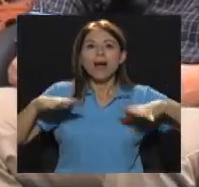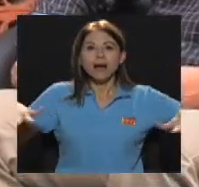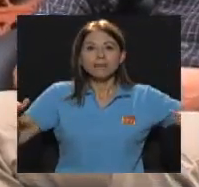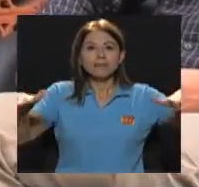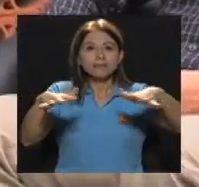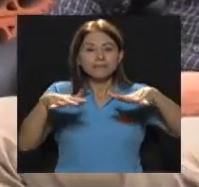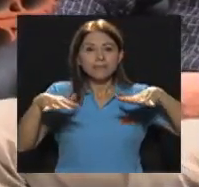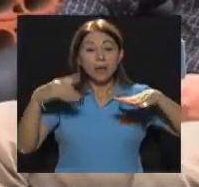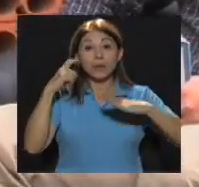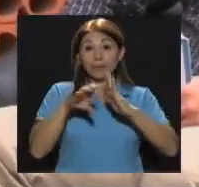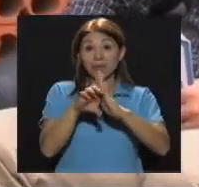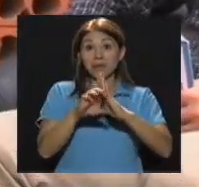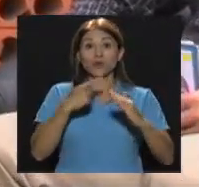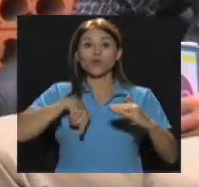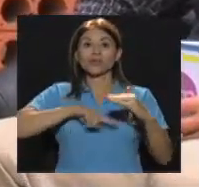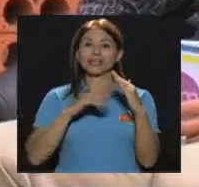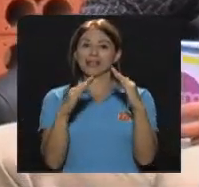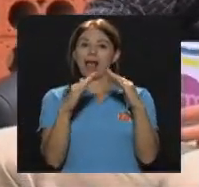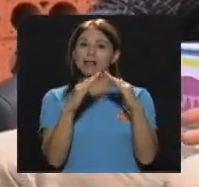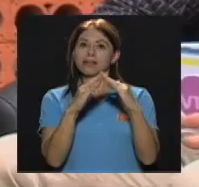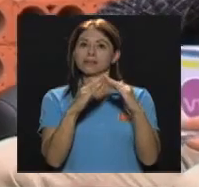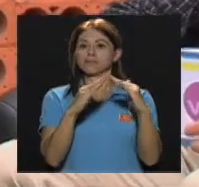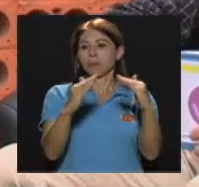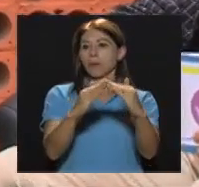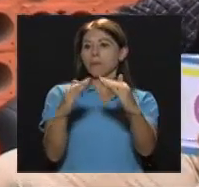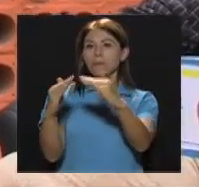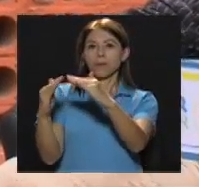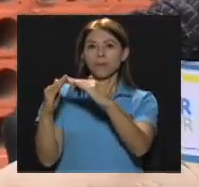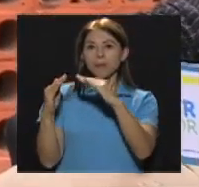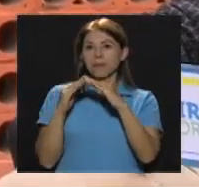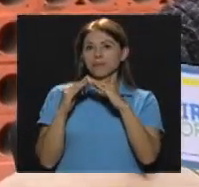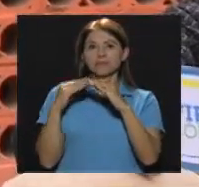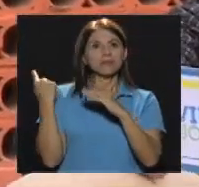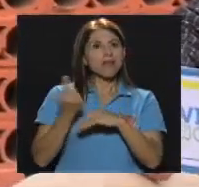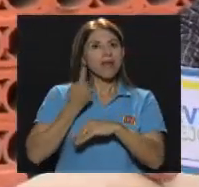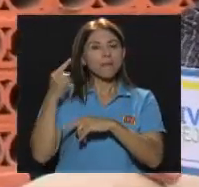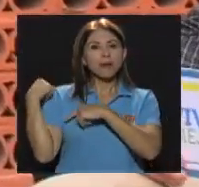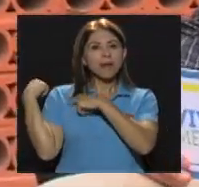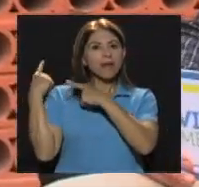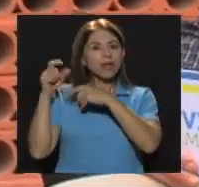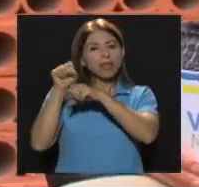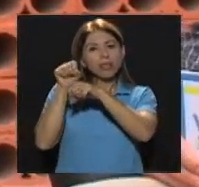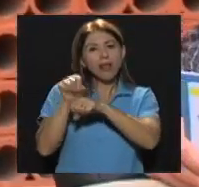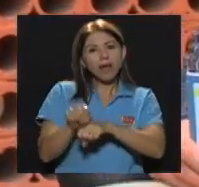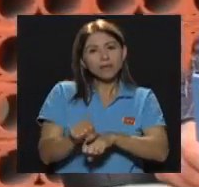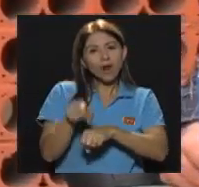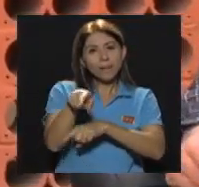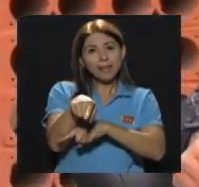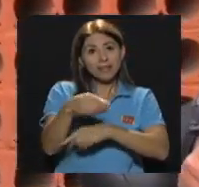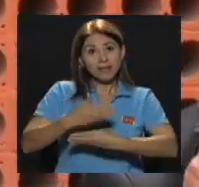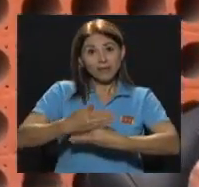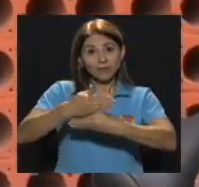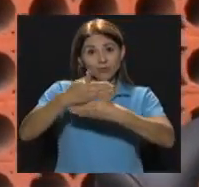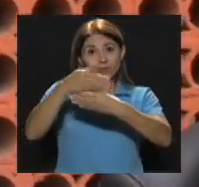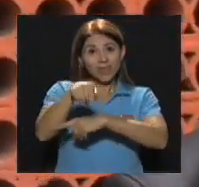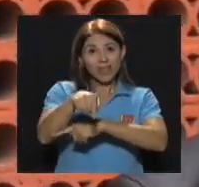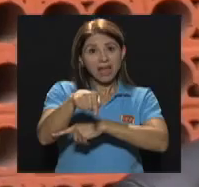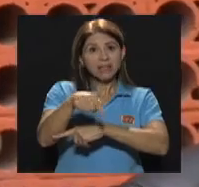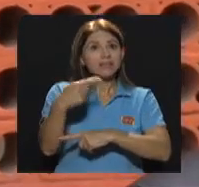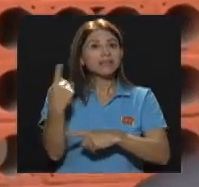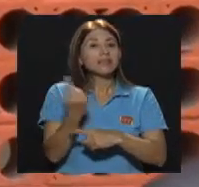generalmente nuestras viviendas, tal y como han sido tradicionalmente construidas o diseñadas, tenemos temperaturas